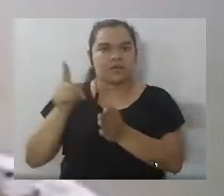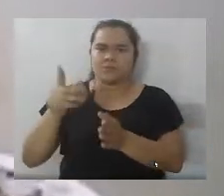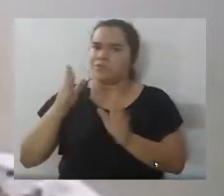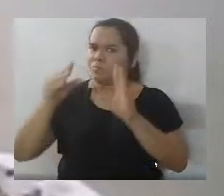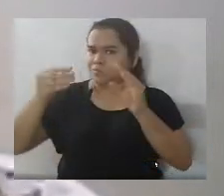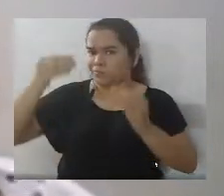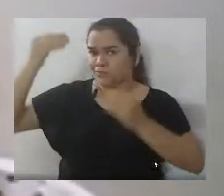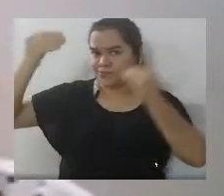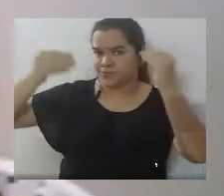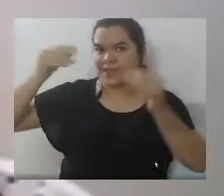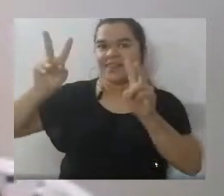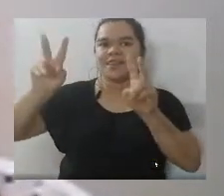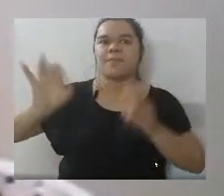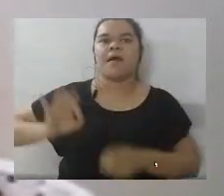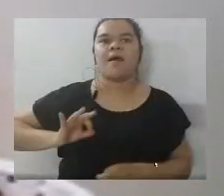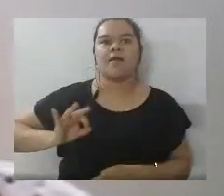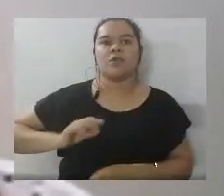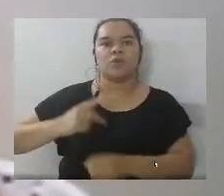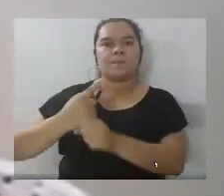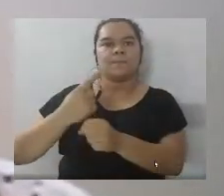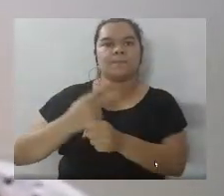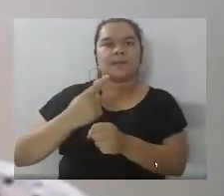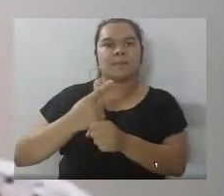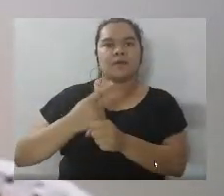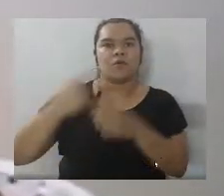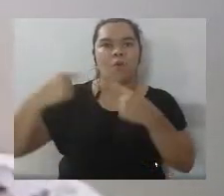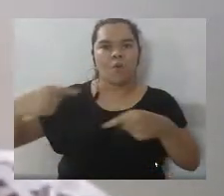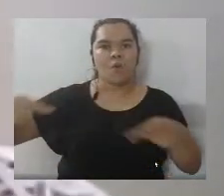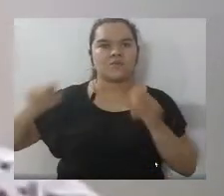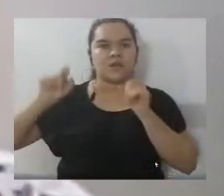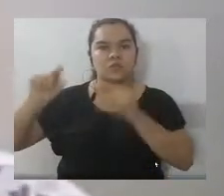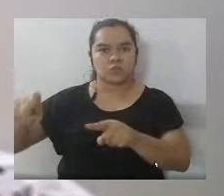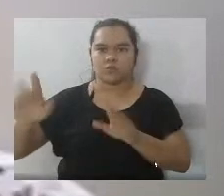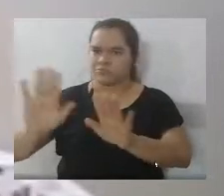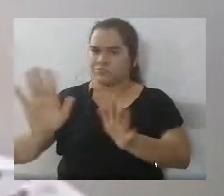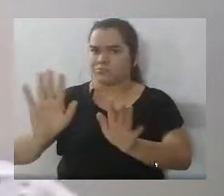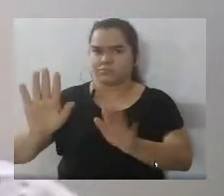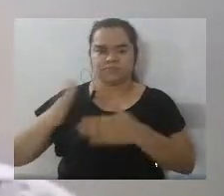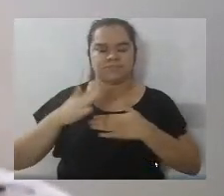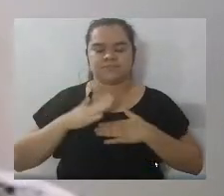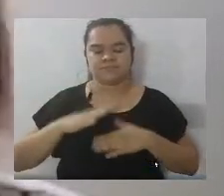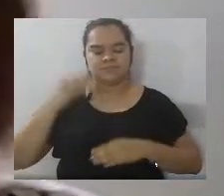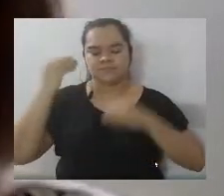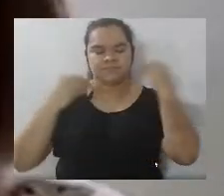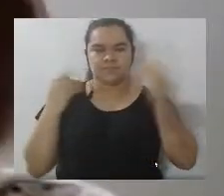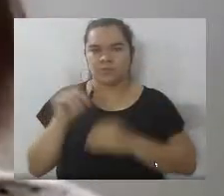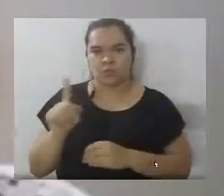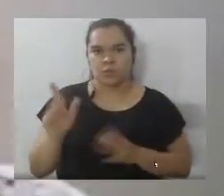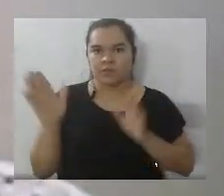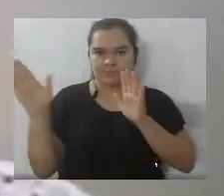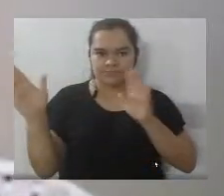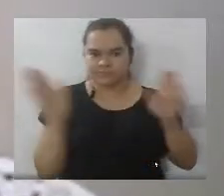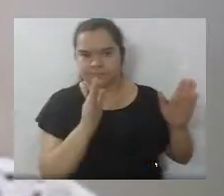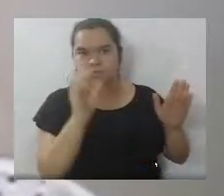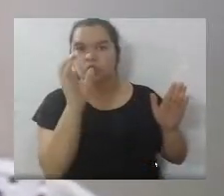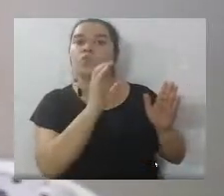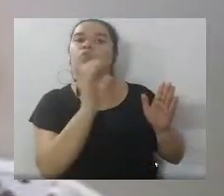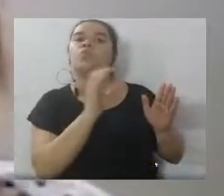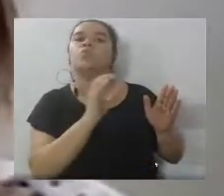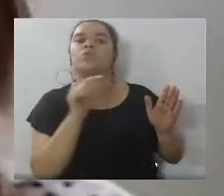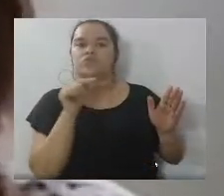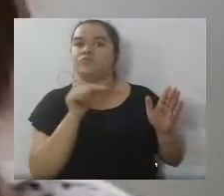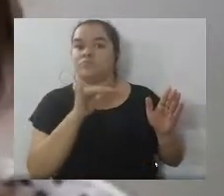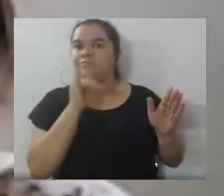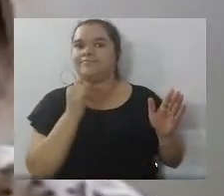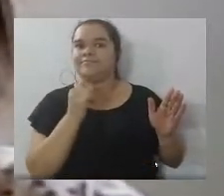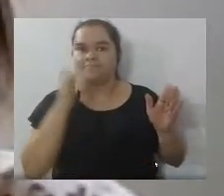que no se preocupen con respecto a al material específico de cada asignatura, ¿sí? No sé, el material del cursillo sí